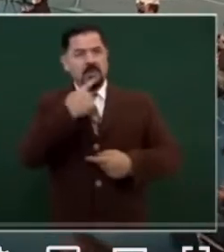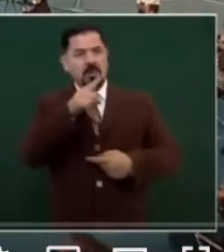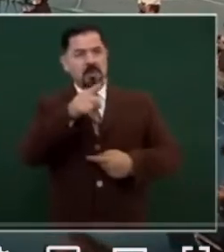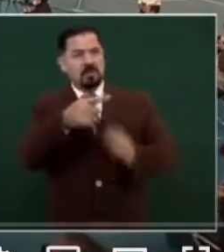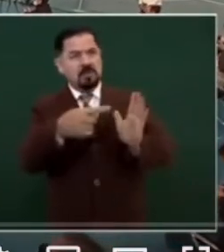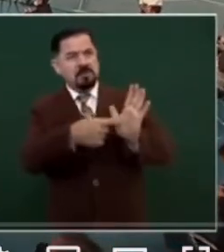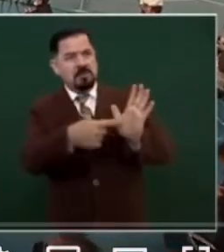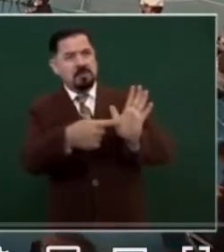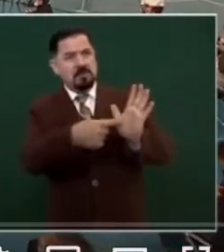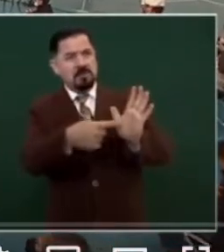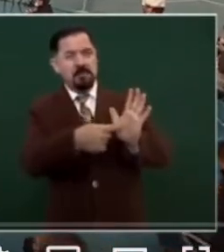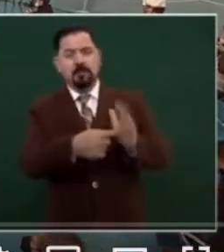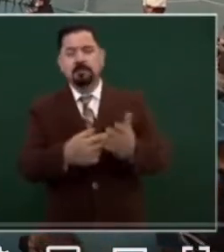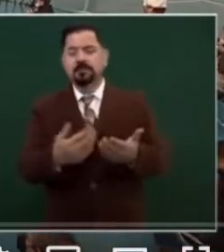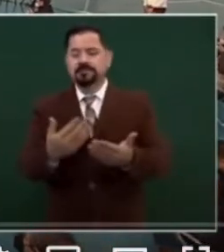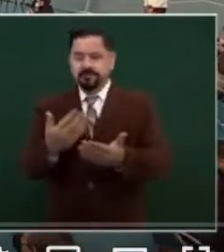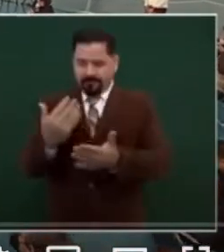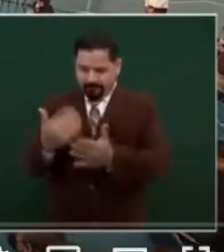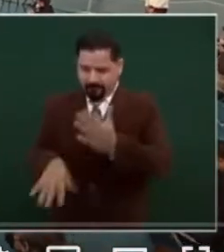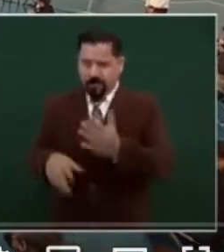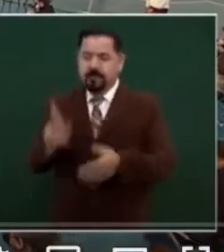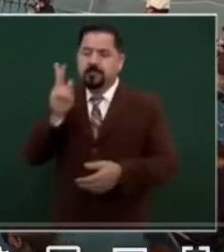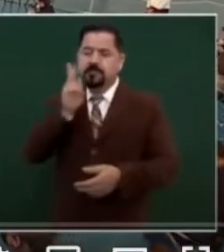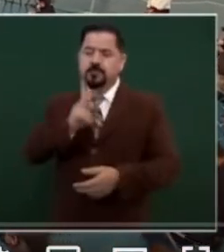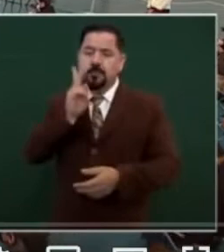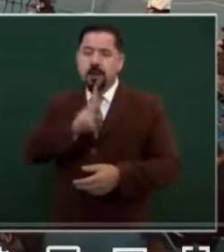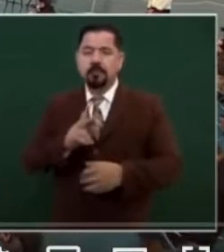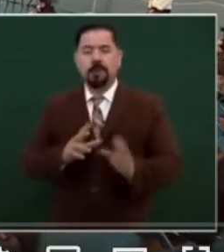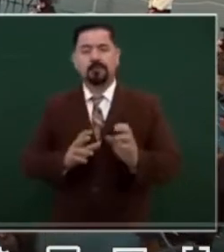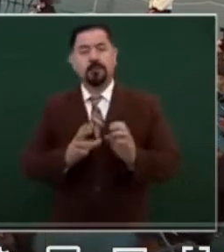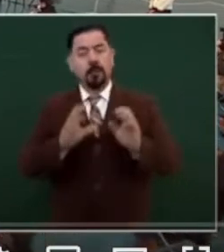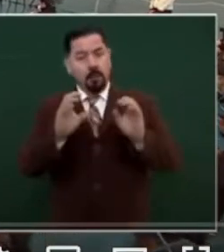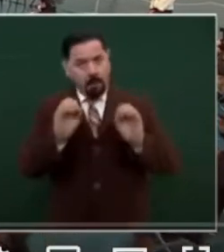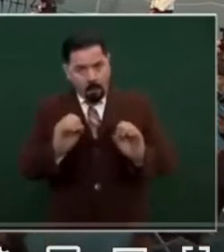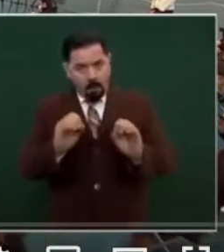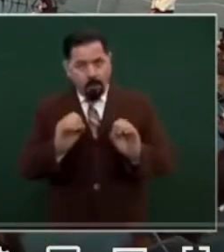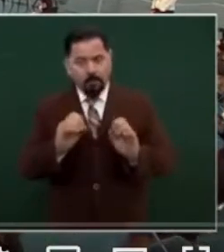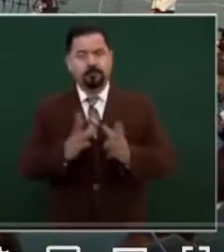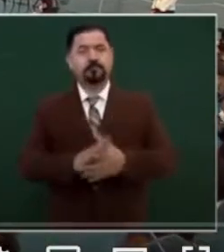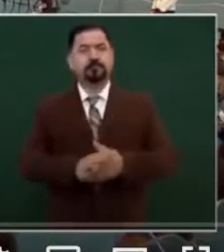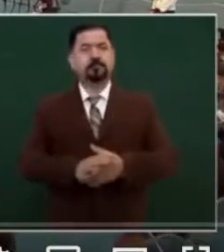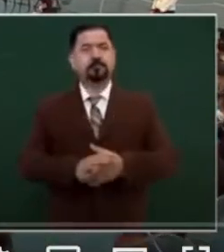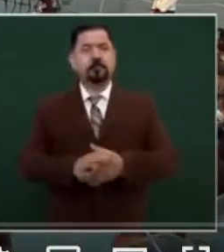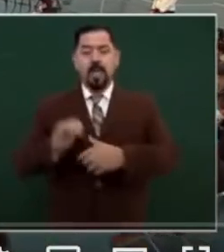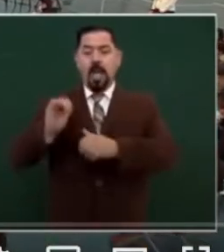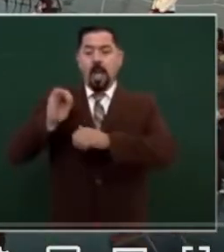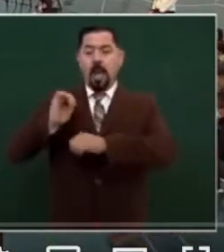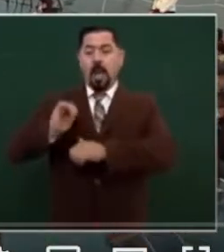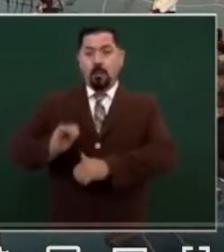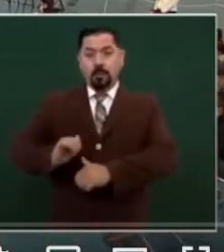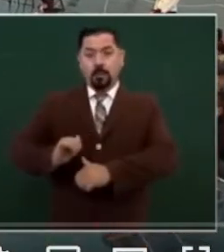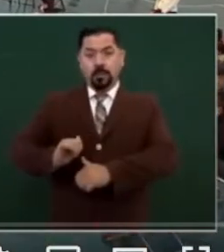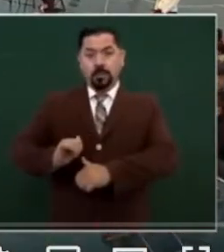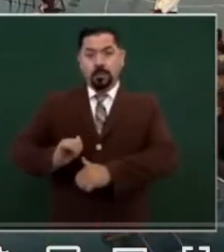o sea la autoridad competente la encargada d